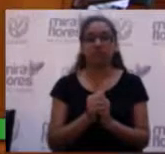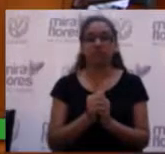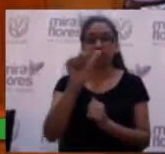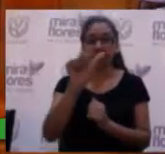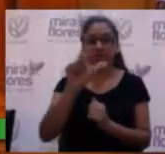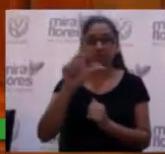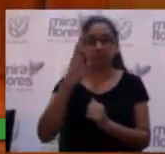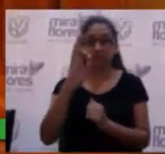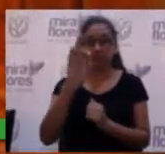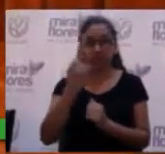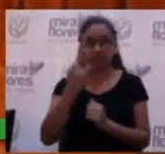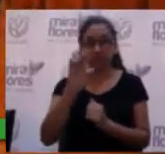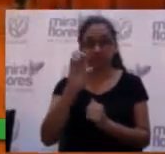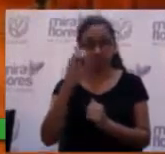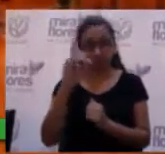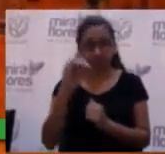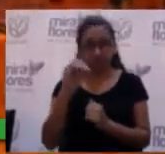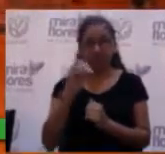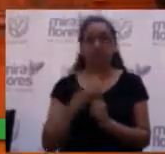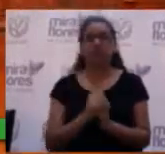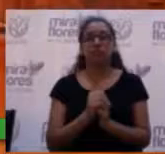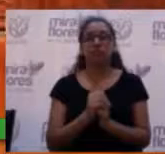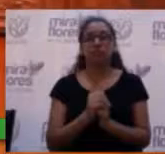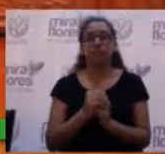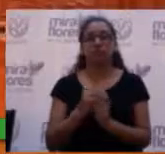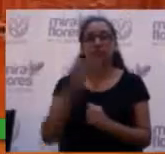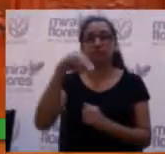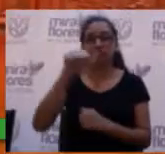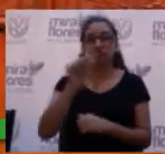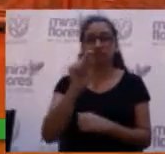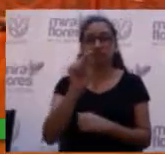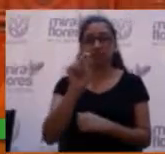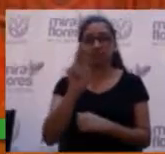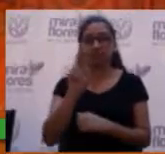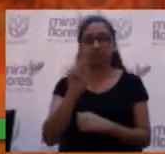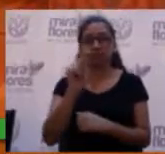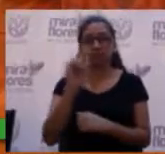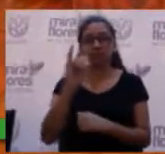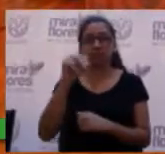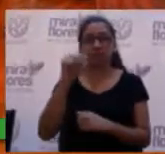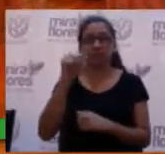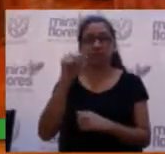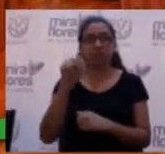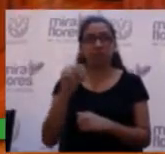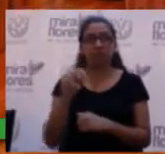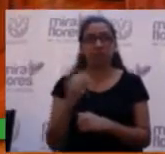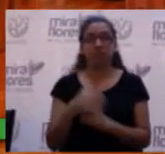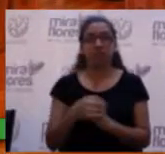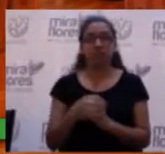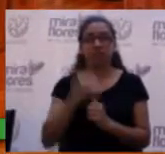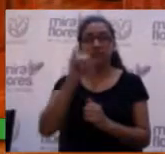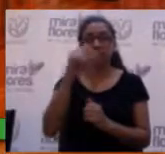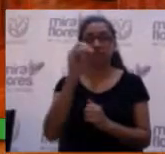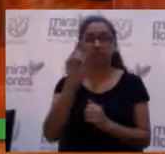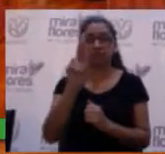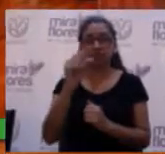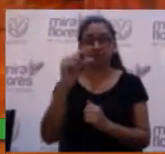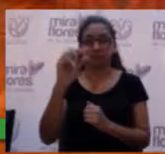Alfredo Esteban Lee Gabriel. Señor Martín Bustamante Castro. Señor Jorge de Albertis González del